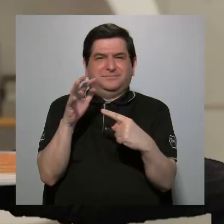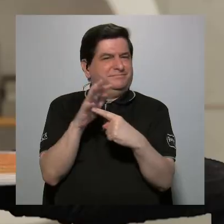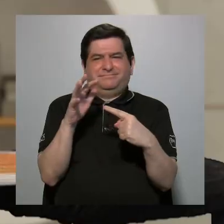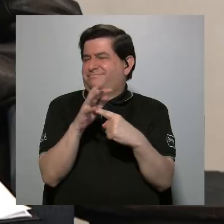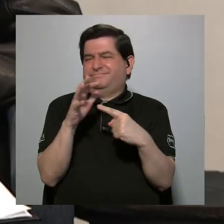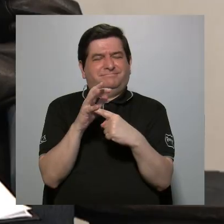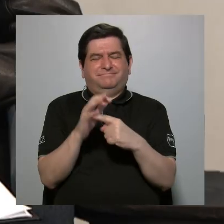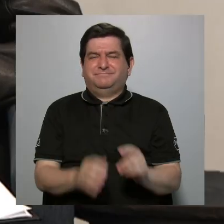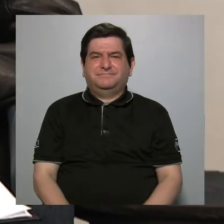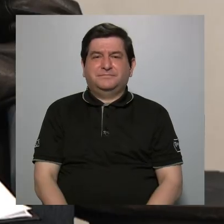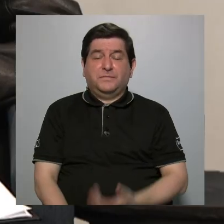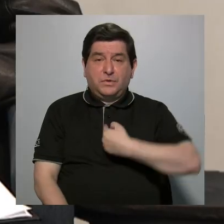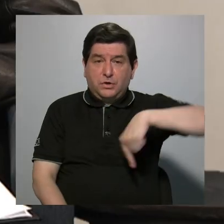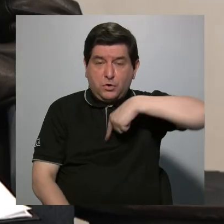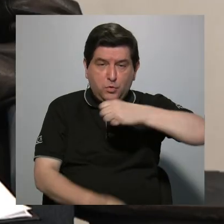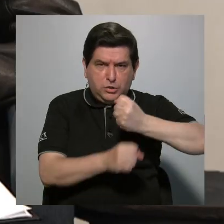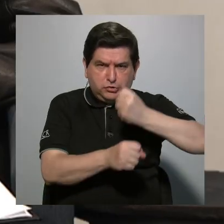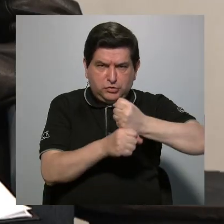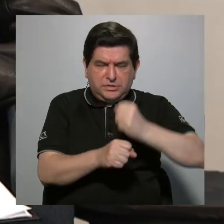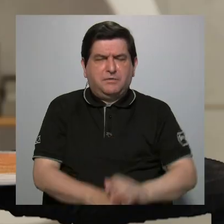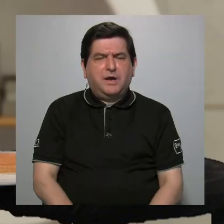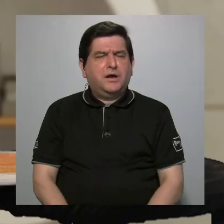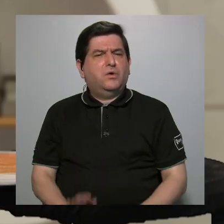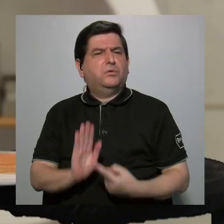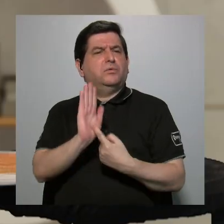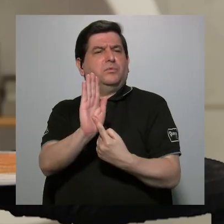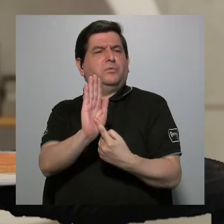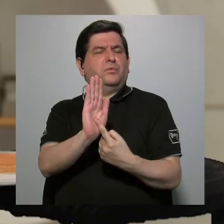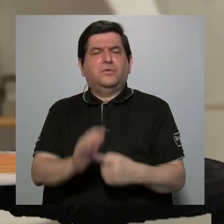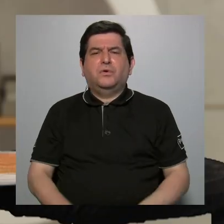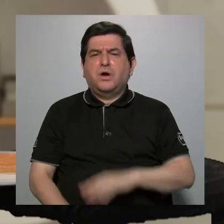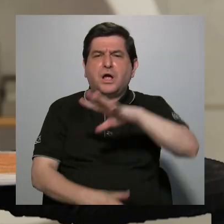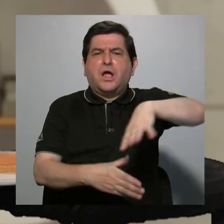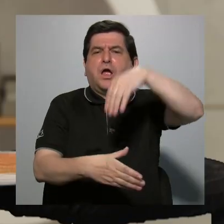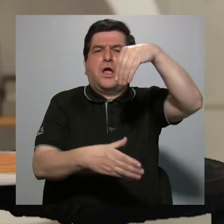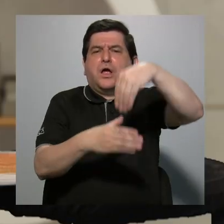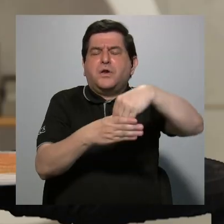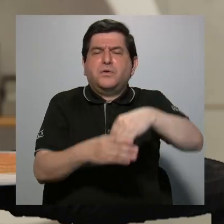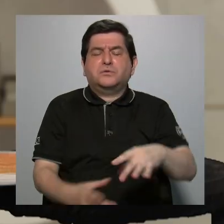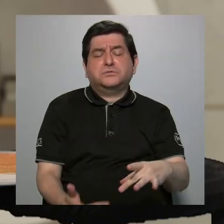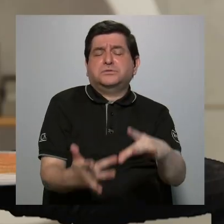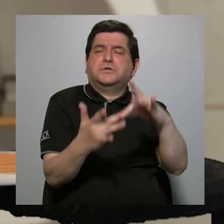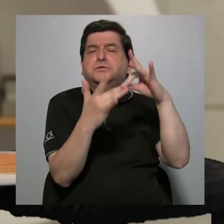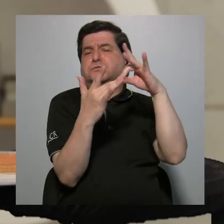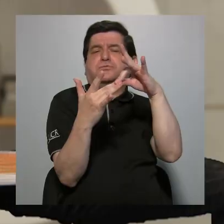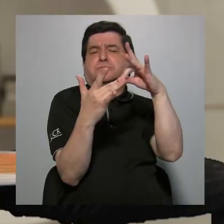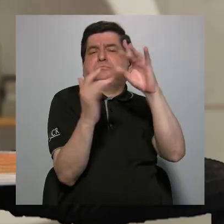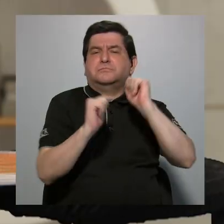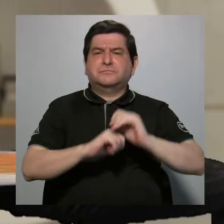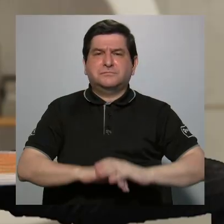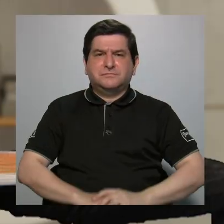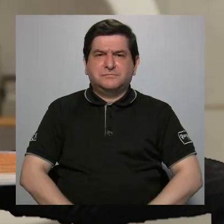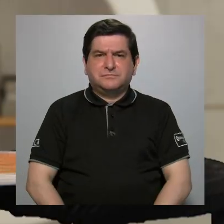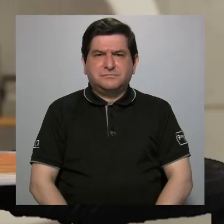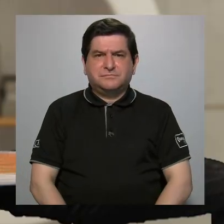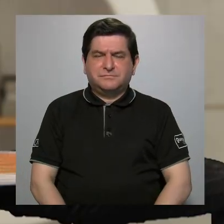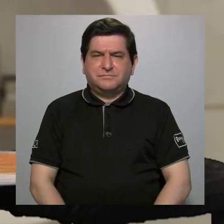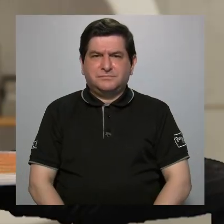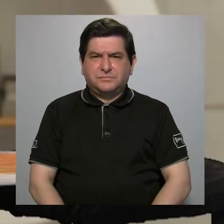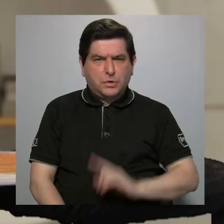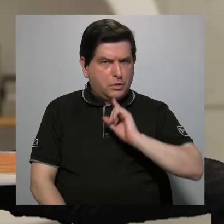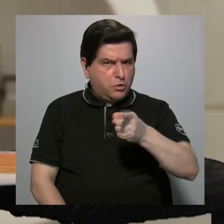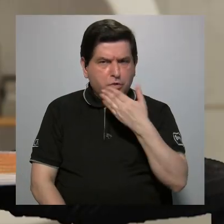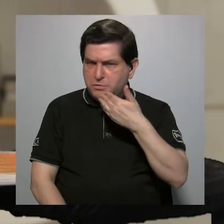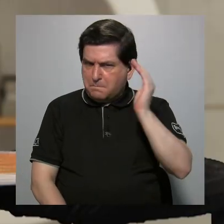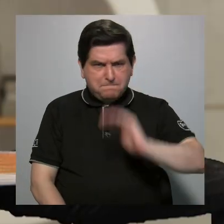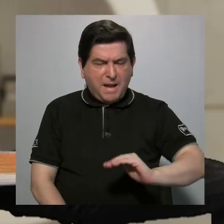populares. Nuestras obras se distinguen por estar en contextos muy exclusivos, ¿verdad?